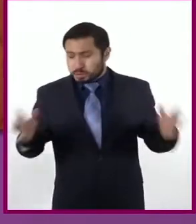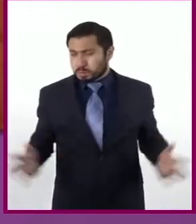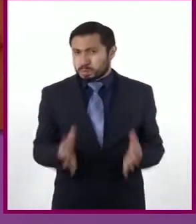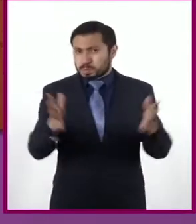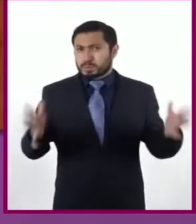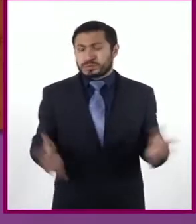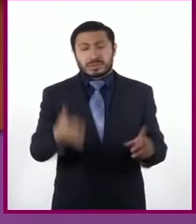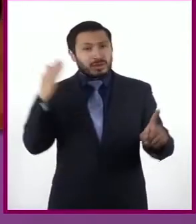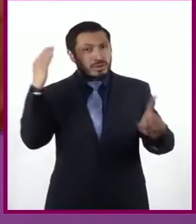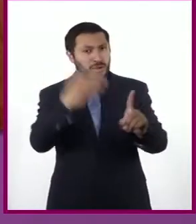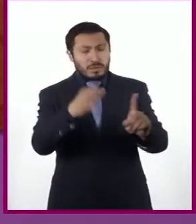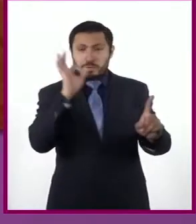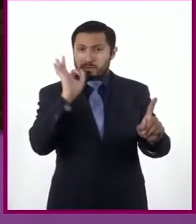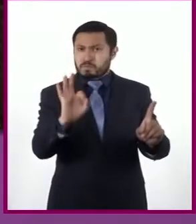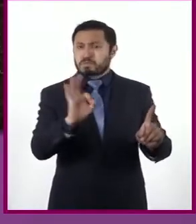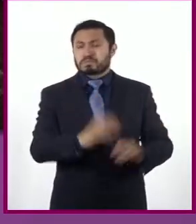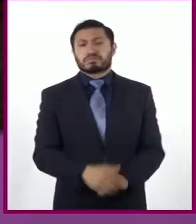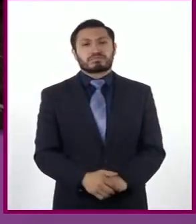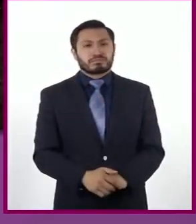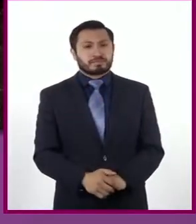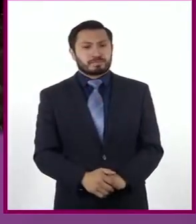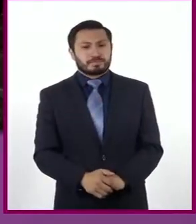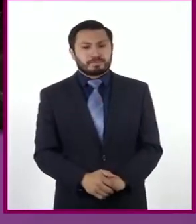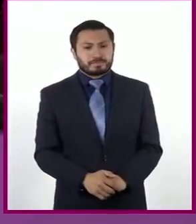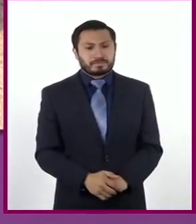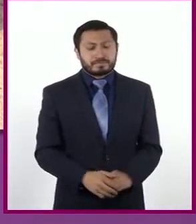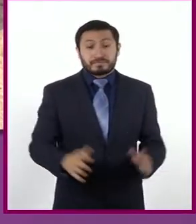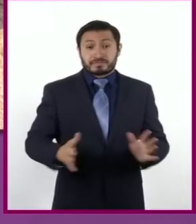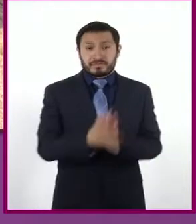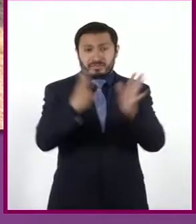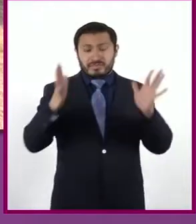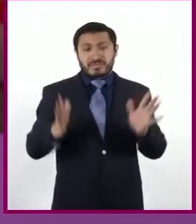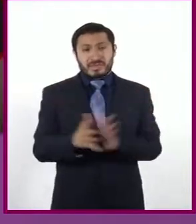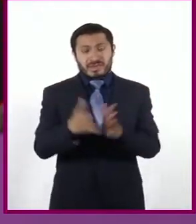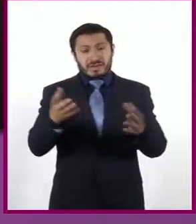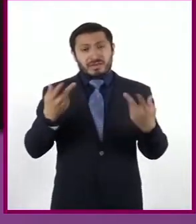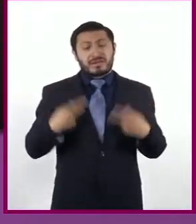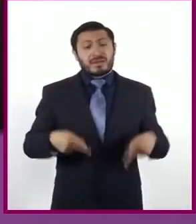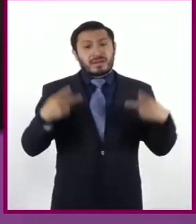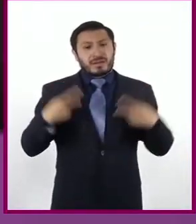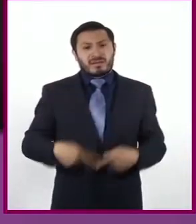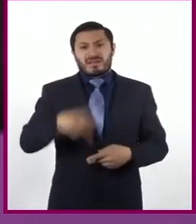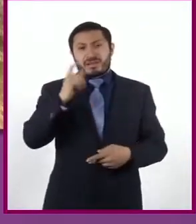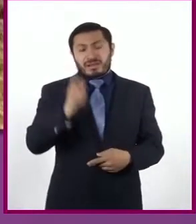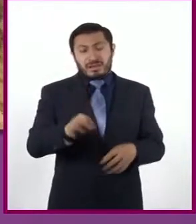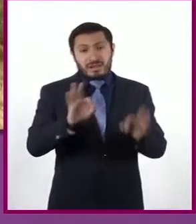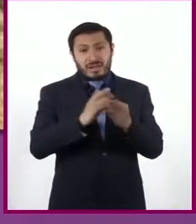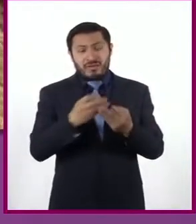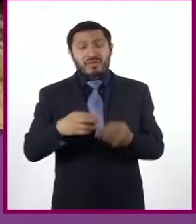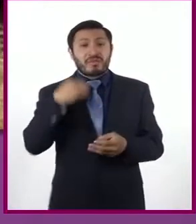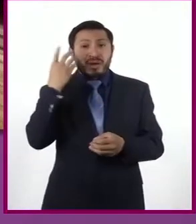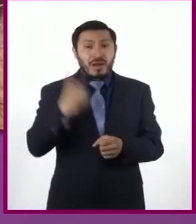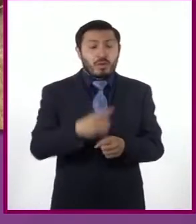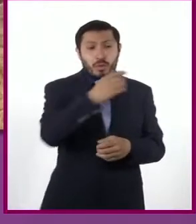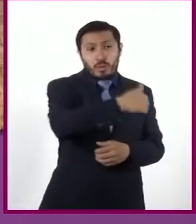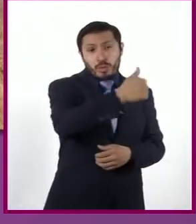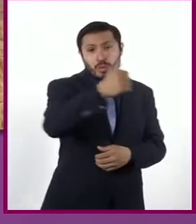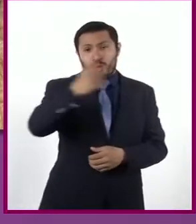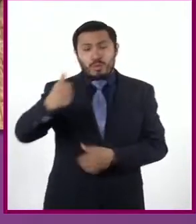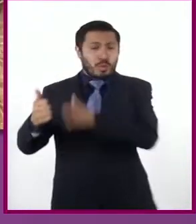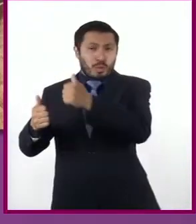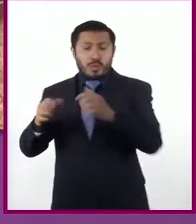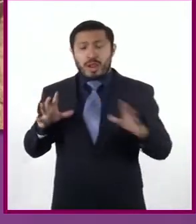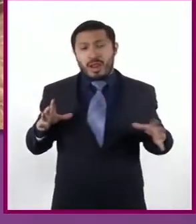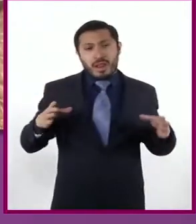a un fin específico. La participación ciudadana es una combinación de voluntad por parte de los ciudadanos y un